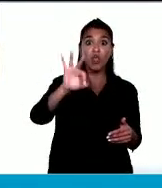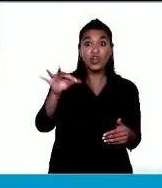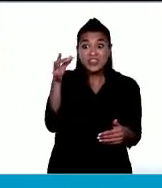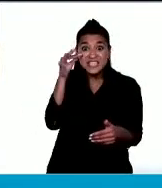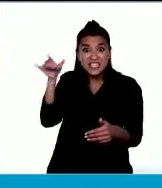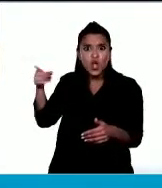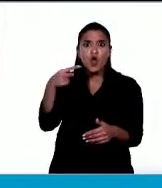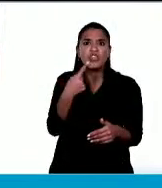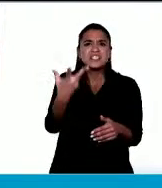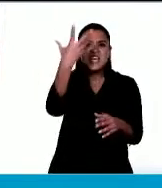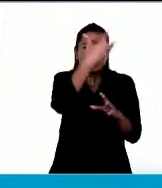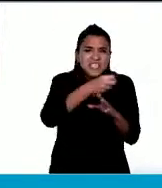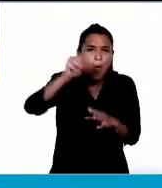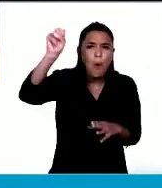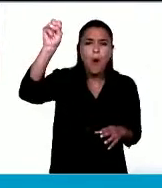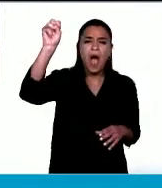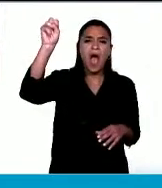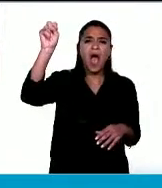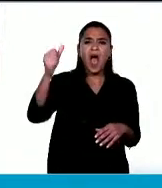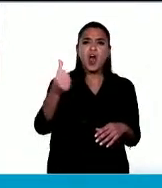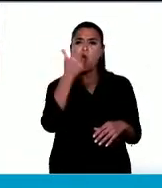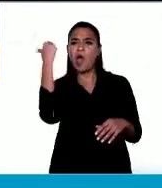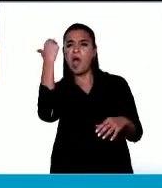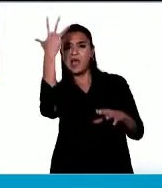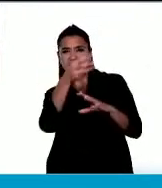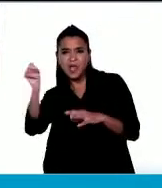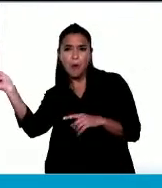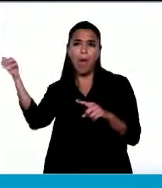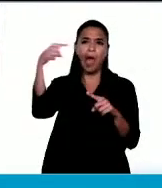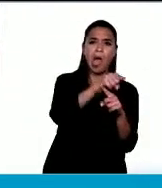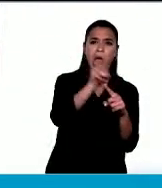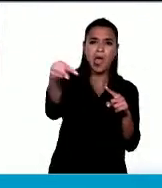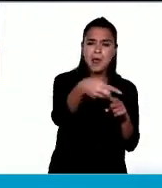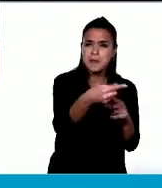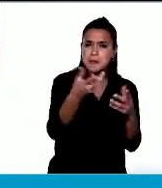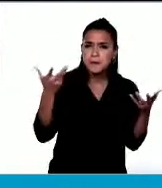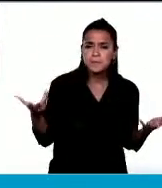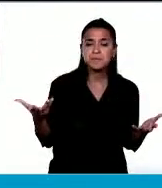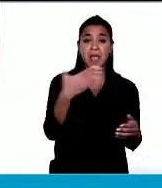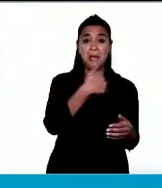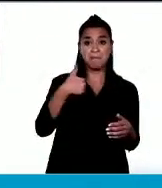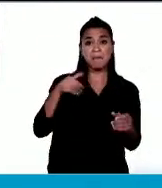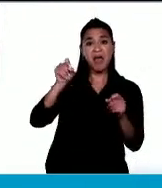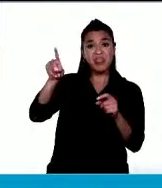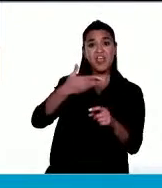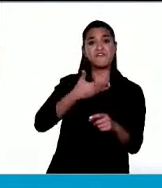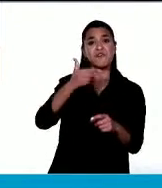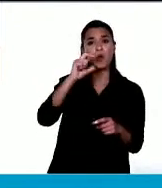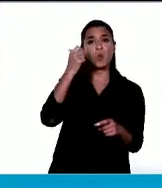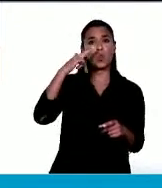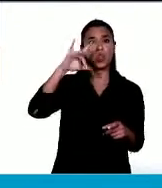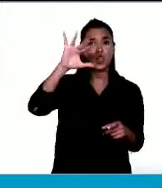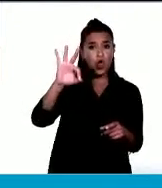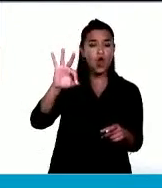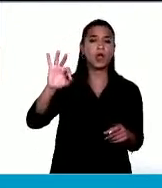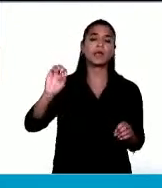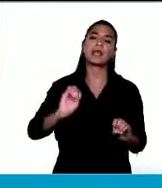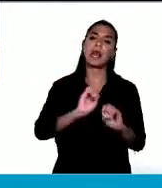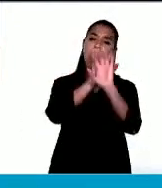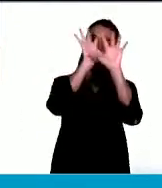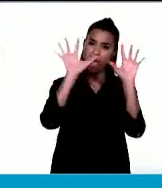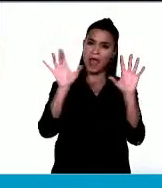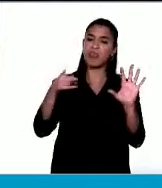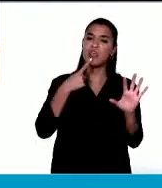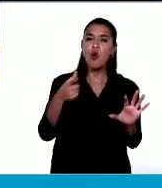llevado a dedo de un lado para el otro. La mamá de Facundo ha sido muy clara en señalar que la